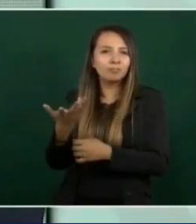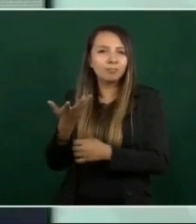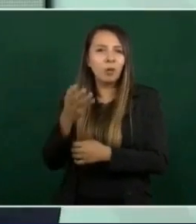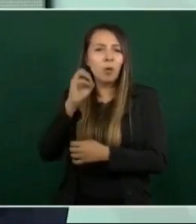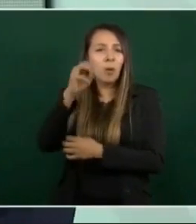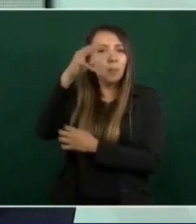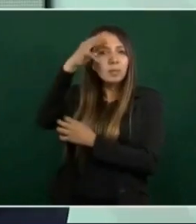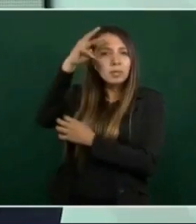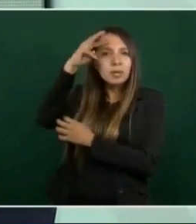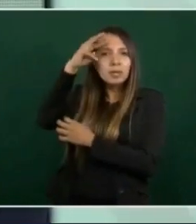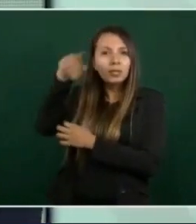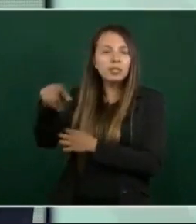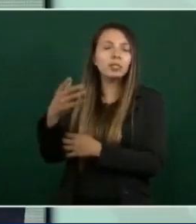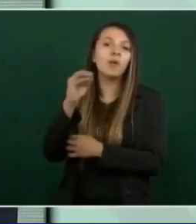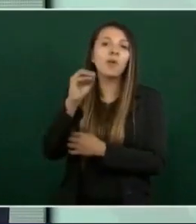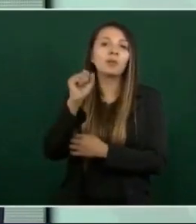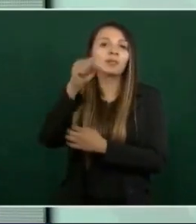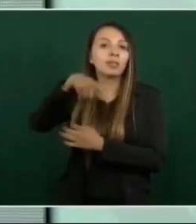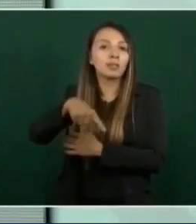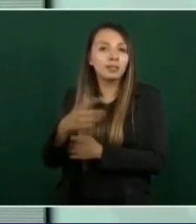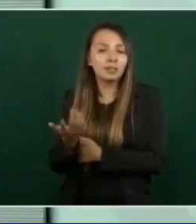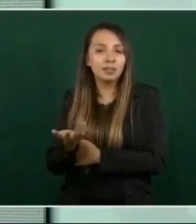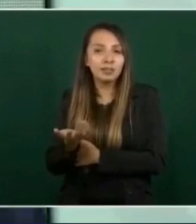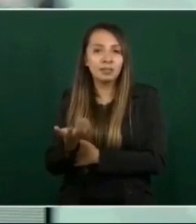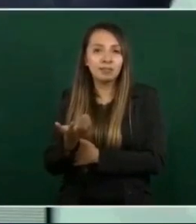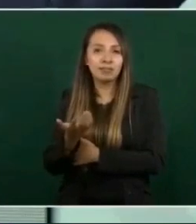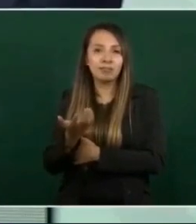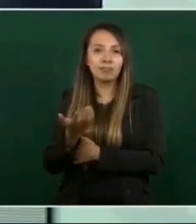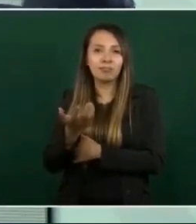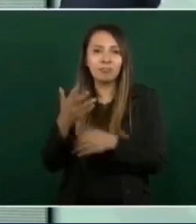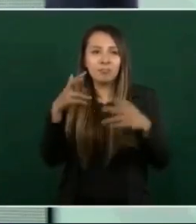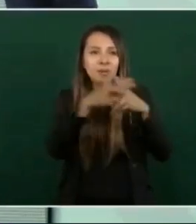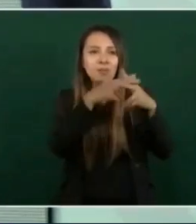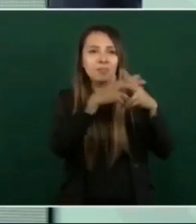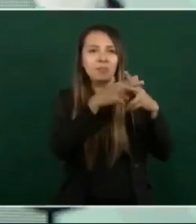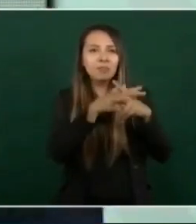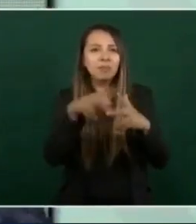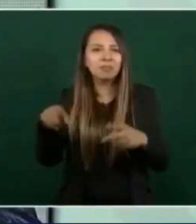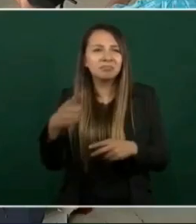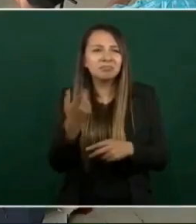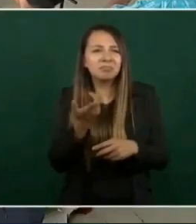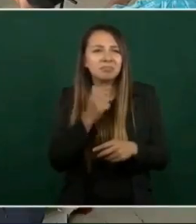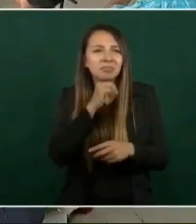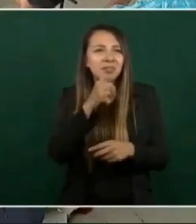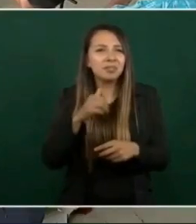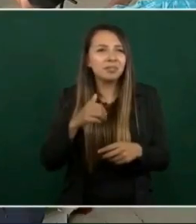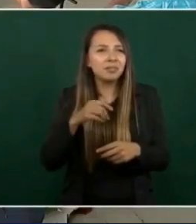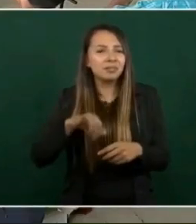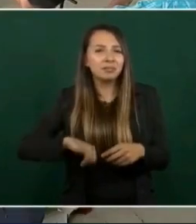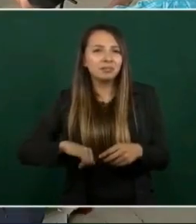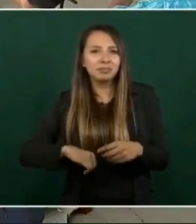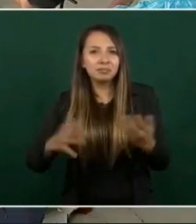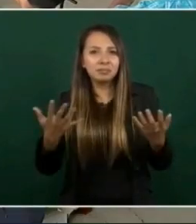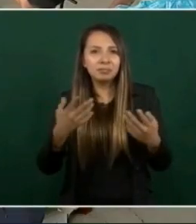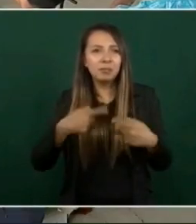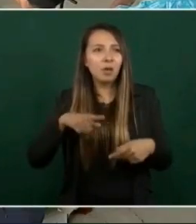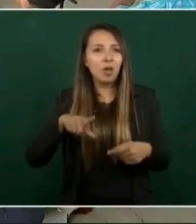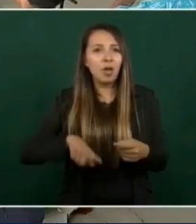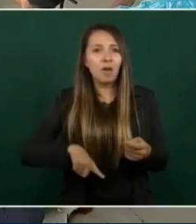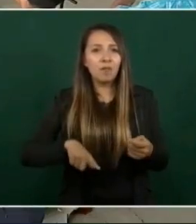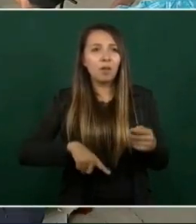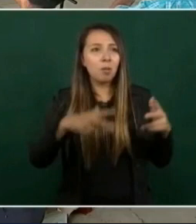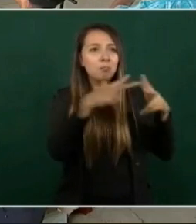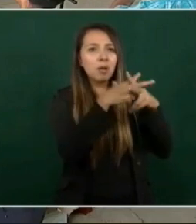link de san quintín de que se estén peleando los funcionarios públicos del gobierno